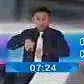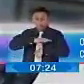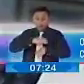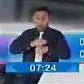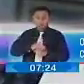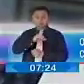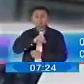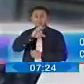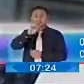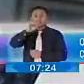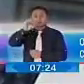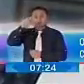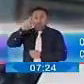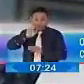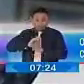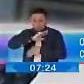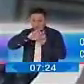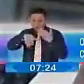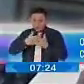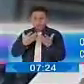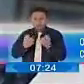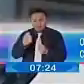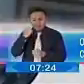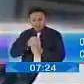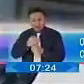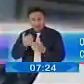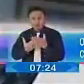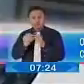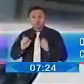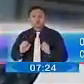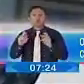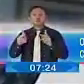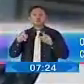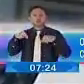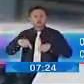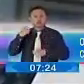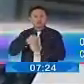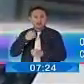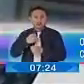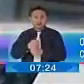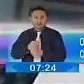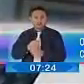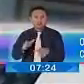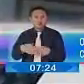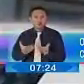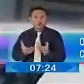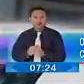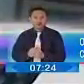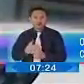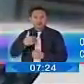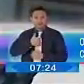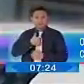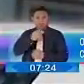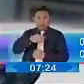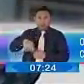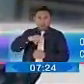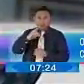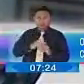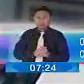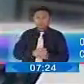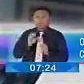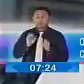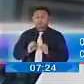al 100% los ecuatorianos. Queremos buscar oportunidades, queremos trabajo, y el trabajo se lo encuentra cuando usted conecta